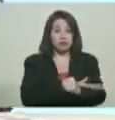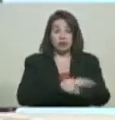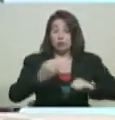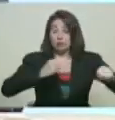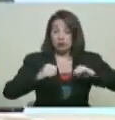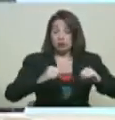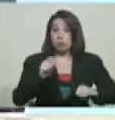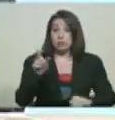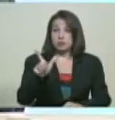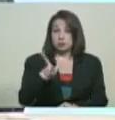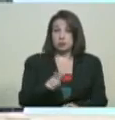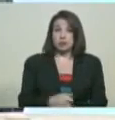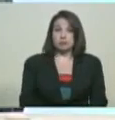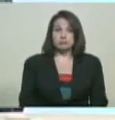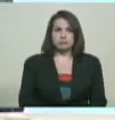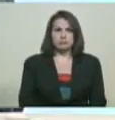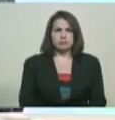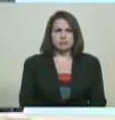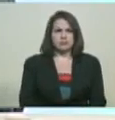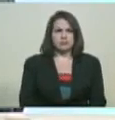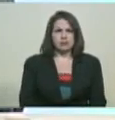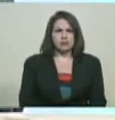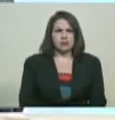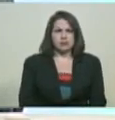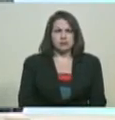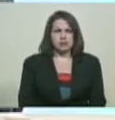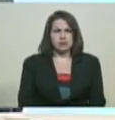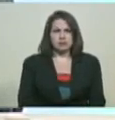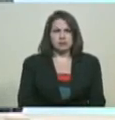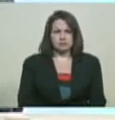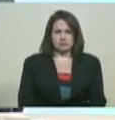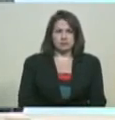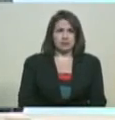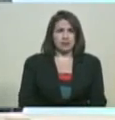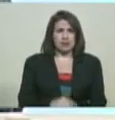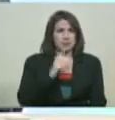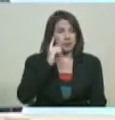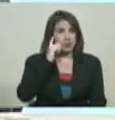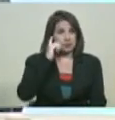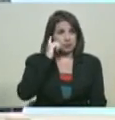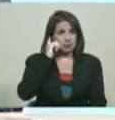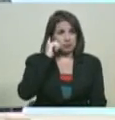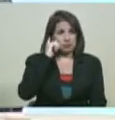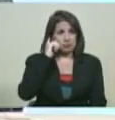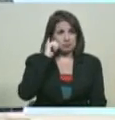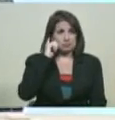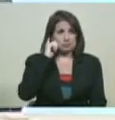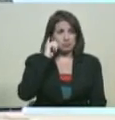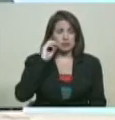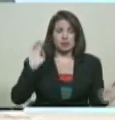psv el otro importante motor el gran polo patriótico